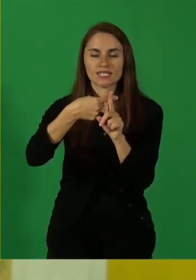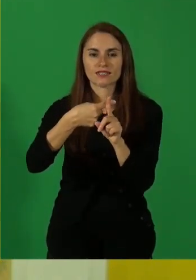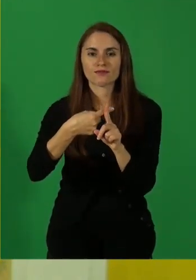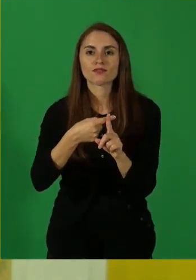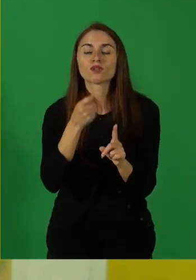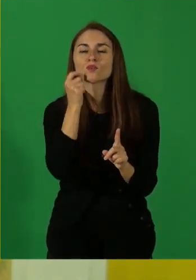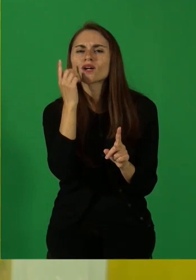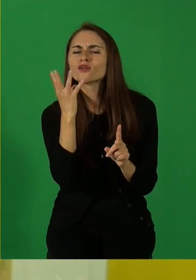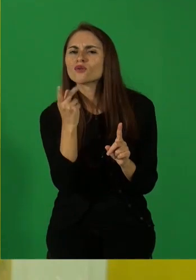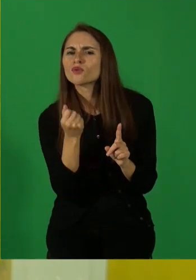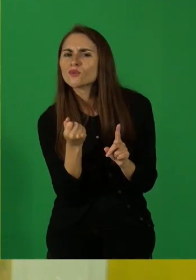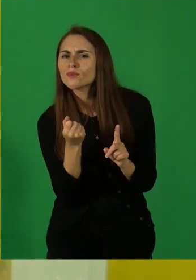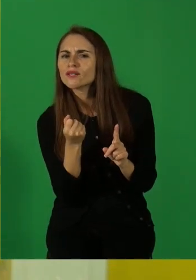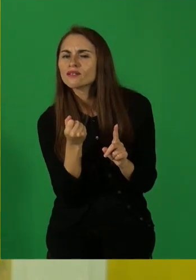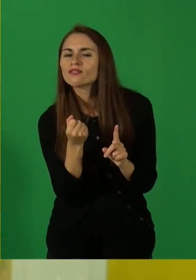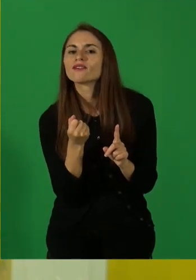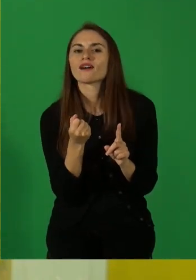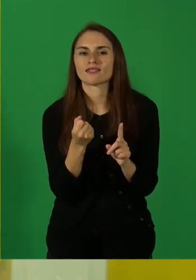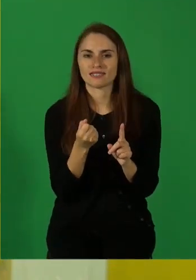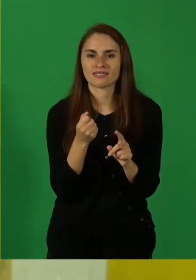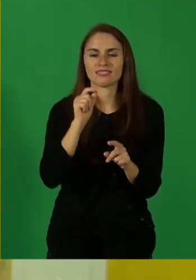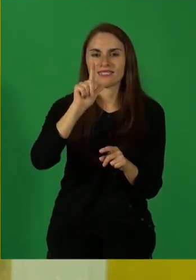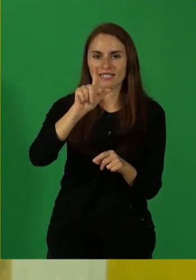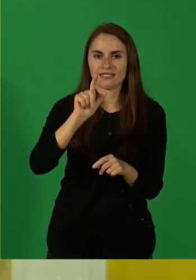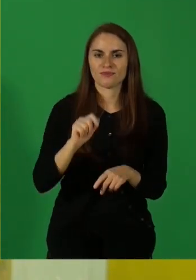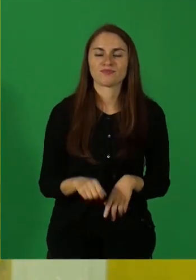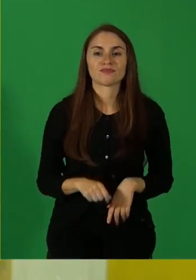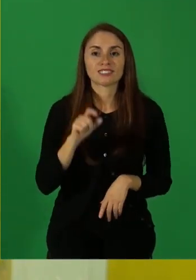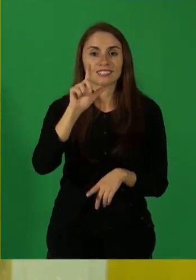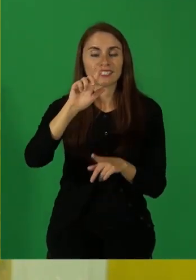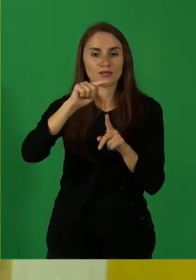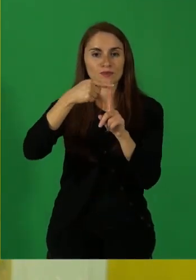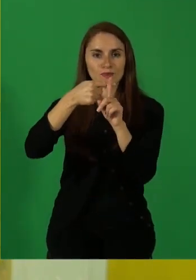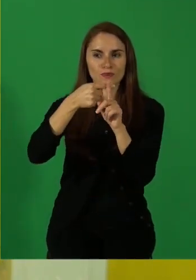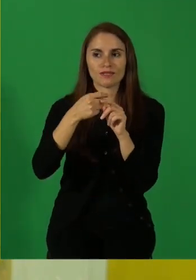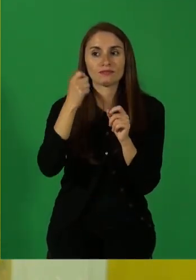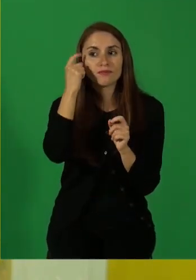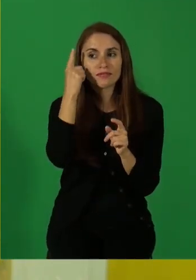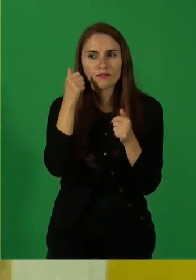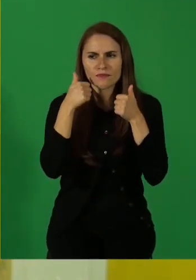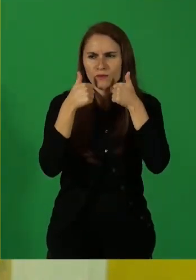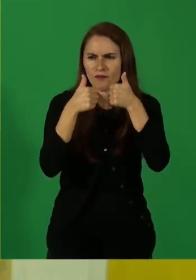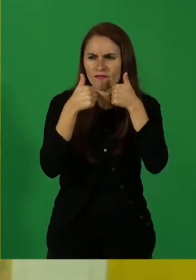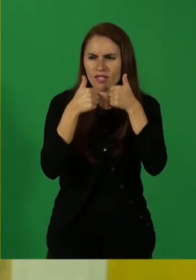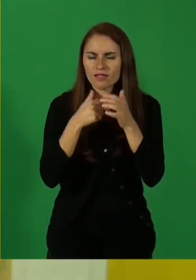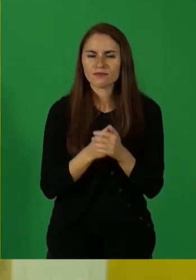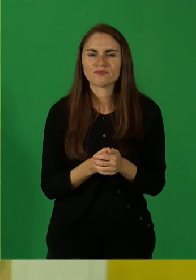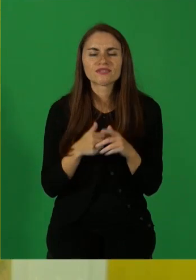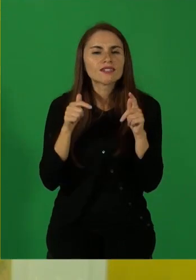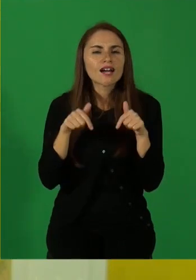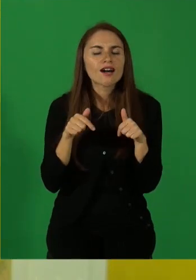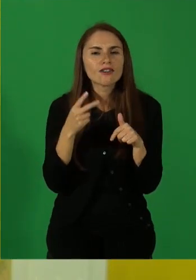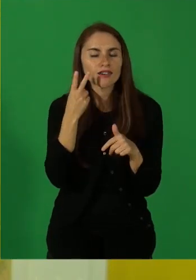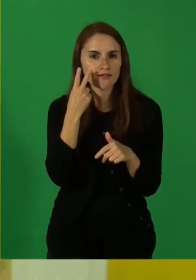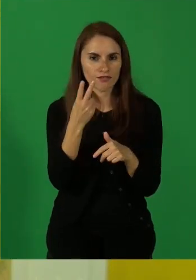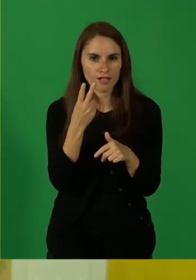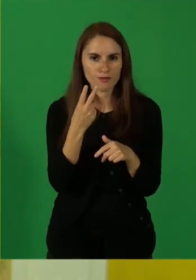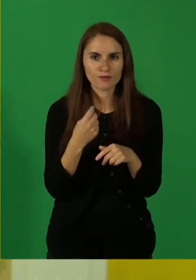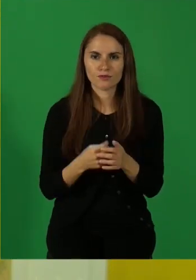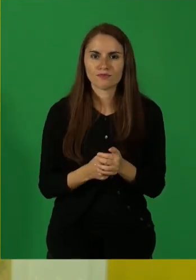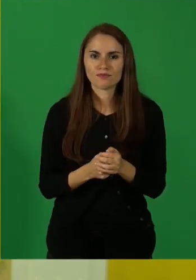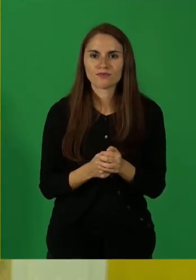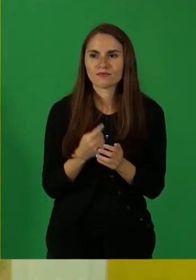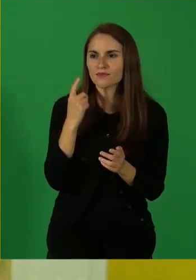y 21 dividido en 3 nos daría 7. Excelente, ¿te das cuenta? Muy bien. Veamos entonces esta que está